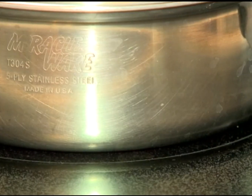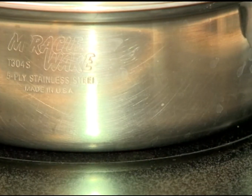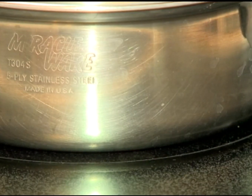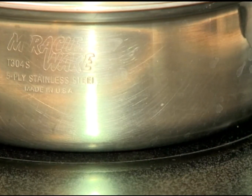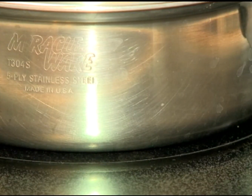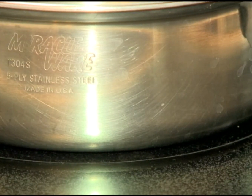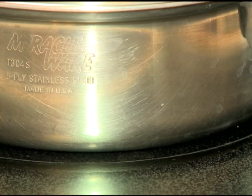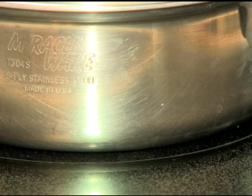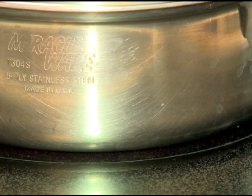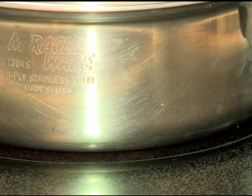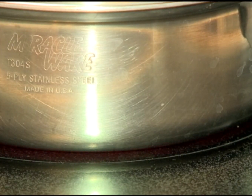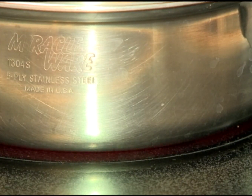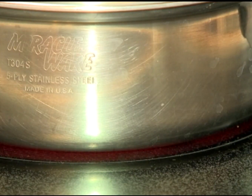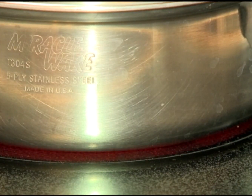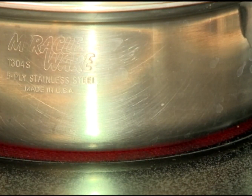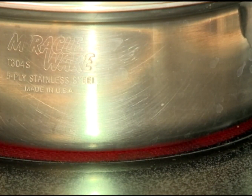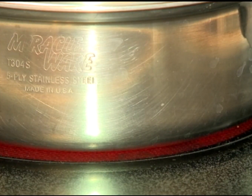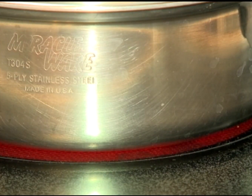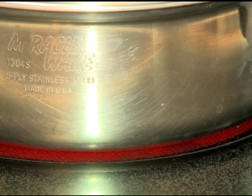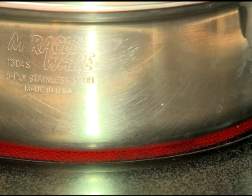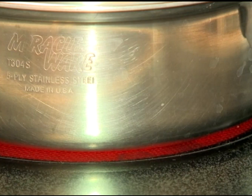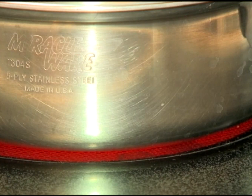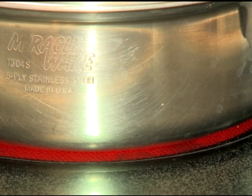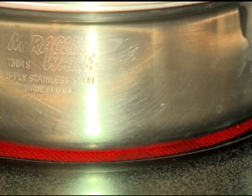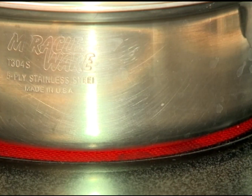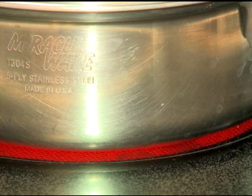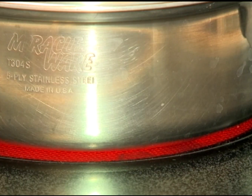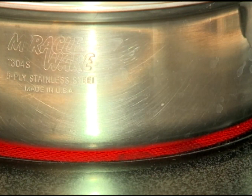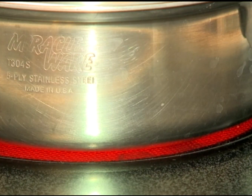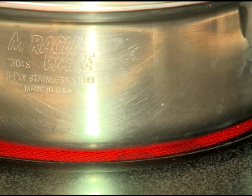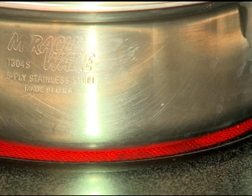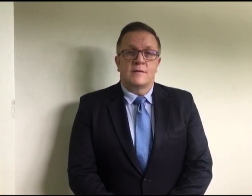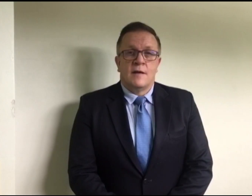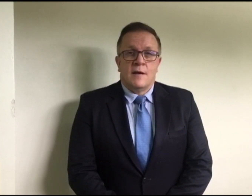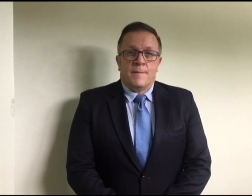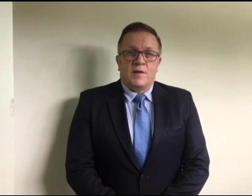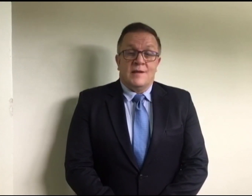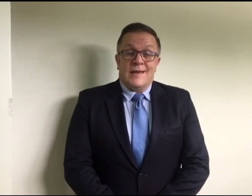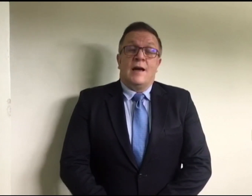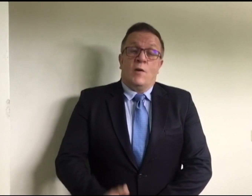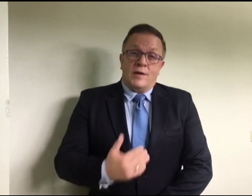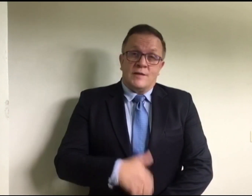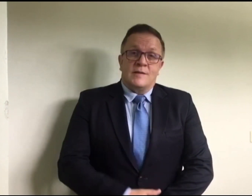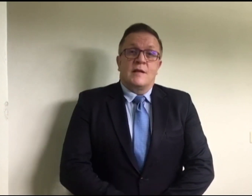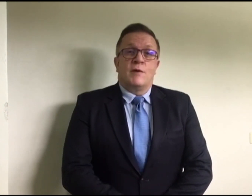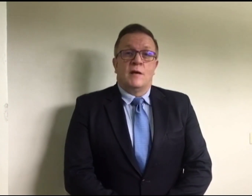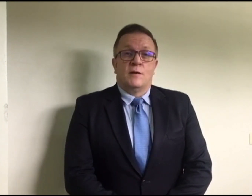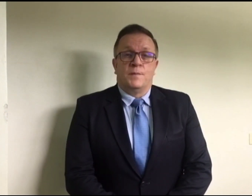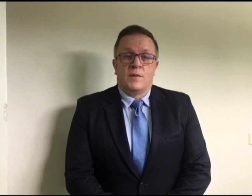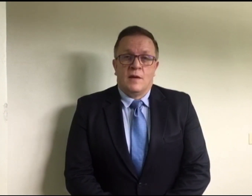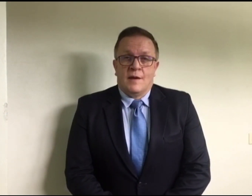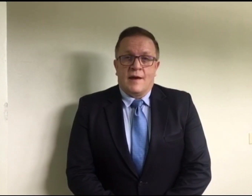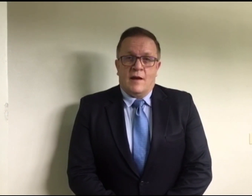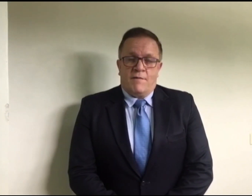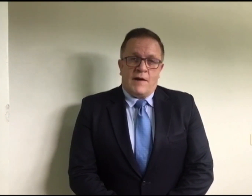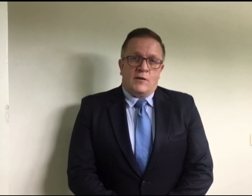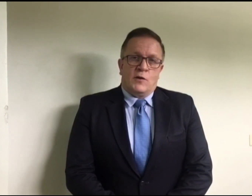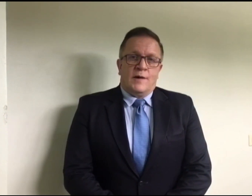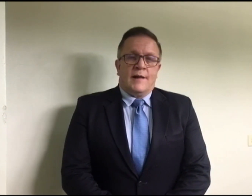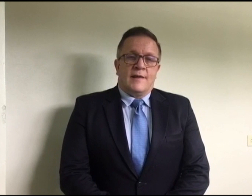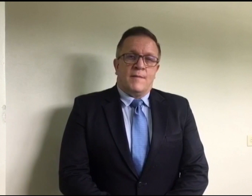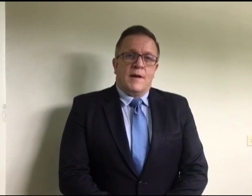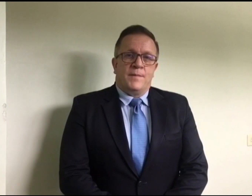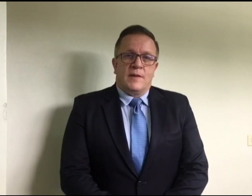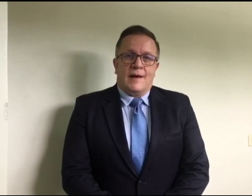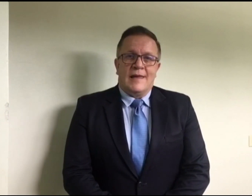los señores diputados es que, así como se lo hemos venido diciendo desde hace varios meses, y ya ahora sí se está viendo el